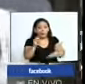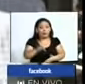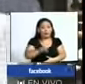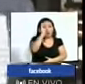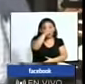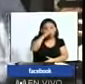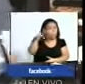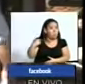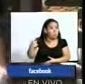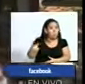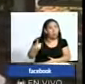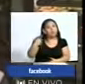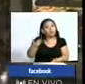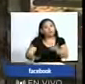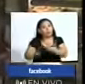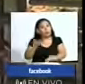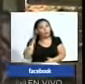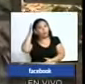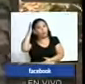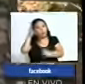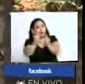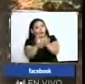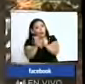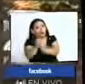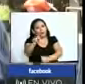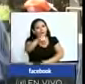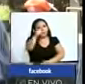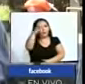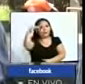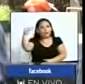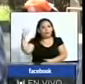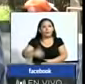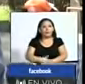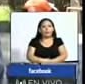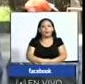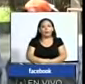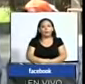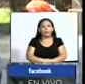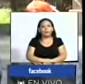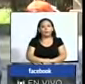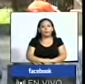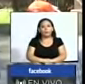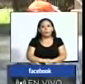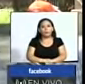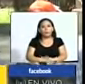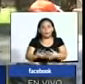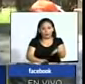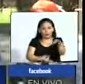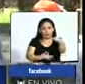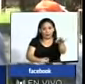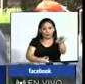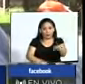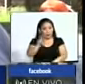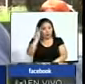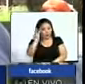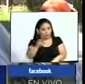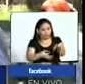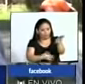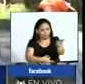podría tener repercusiones internacionales. Así que son 2 escritos que vamos a presentar para